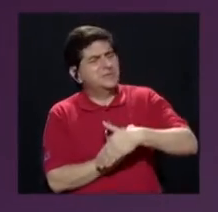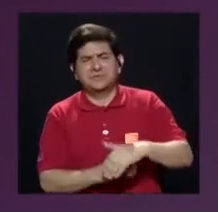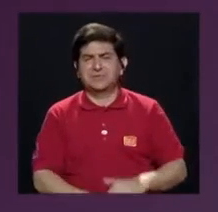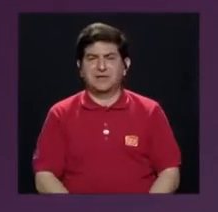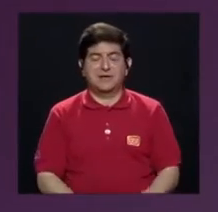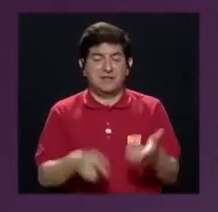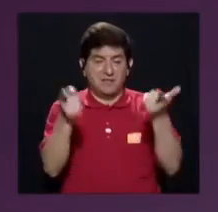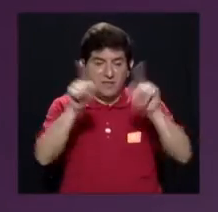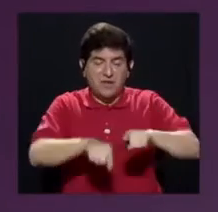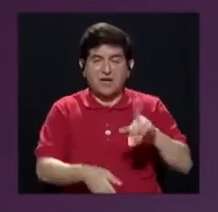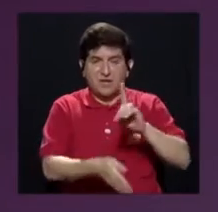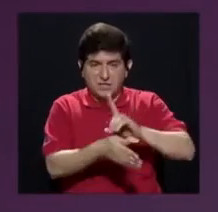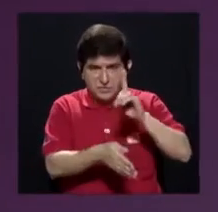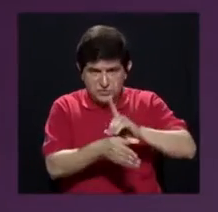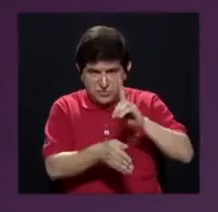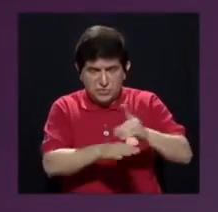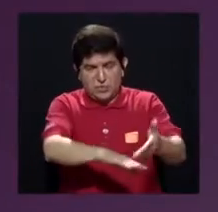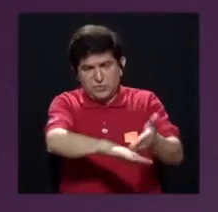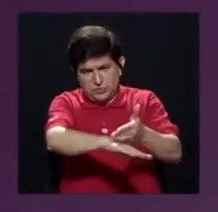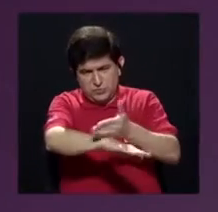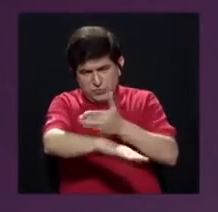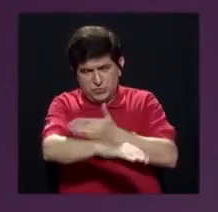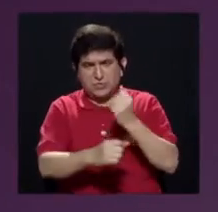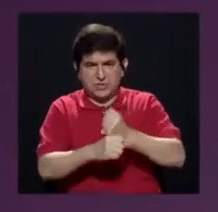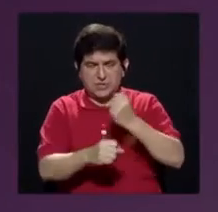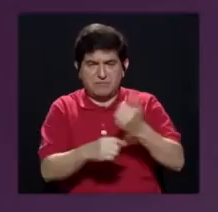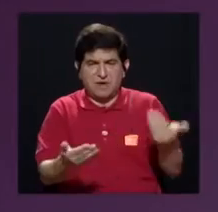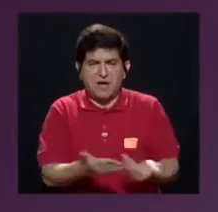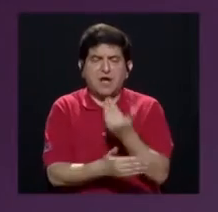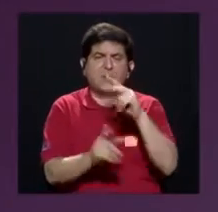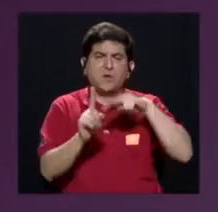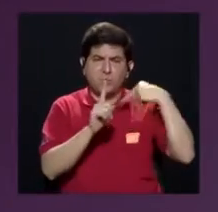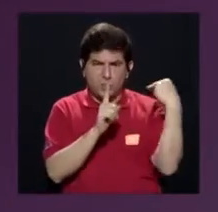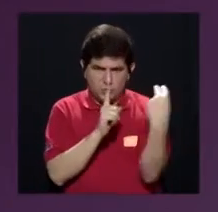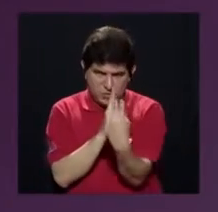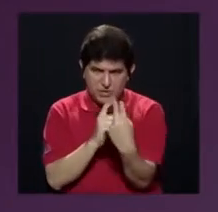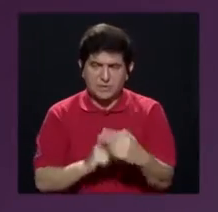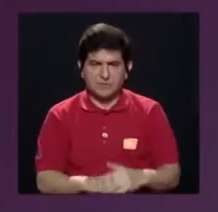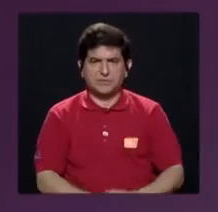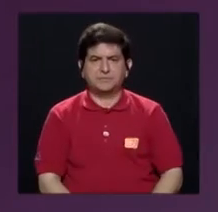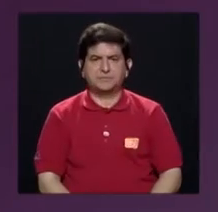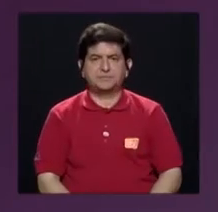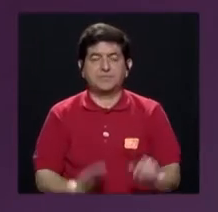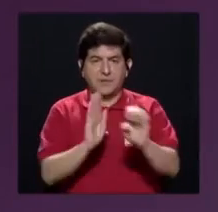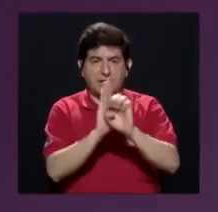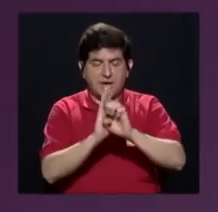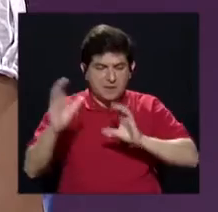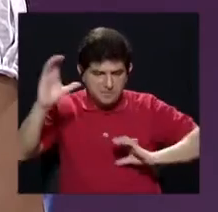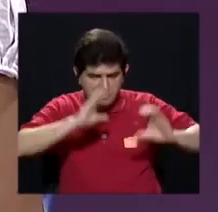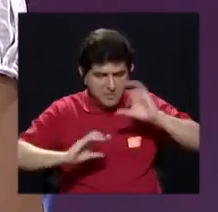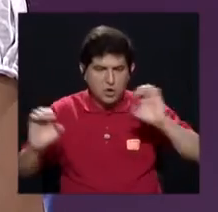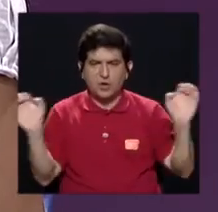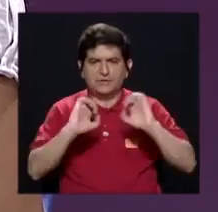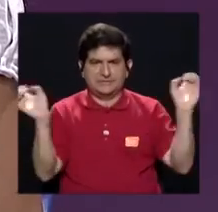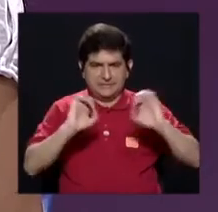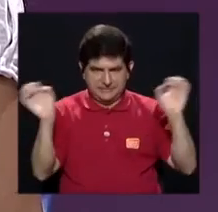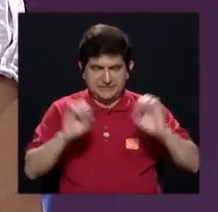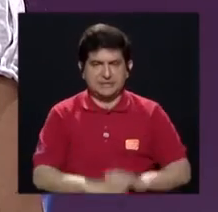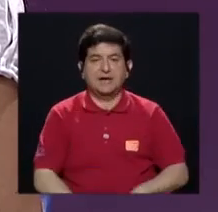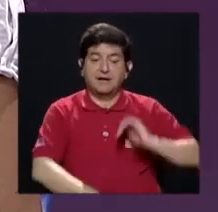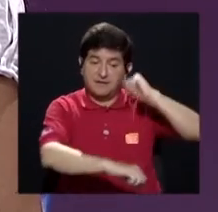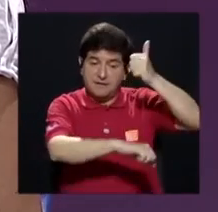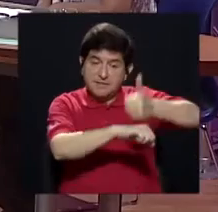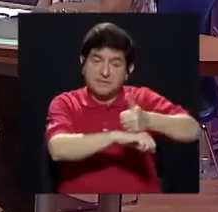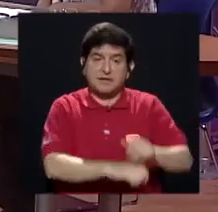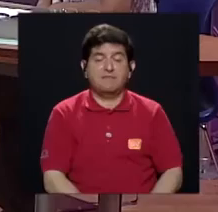De hecho, los médicos de más avanzada que trabajan con esos nuevos paradigmas como las ciencias energéticas, plantean